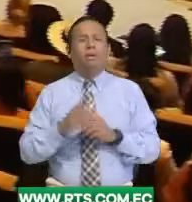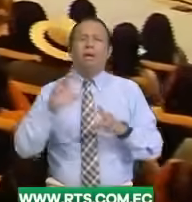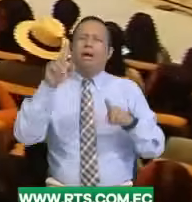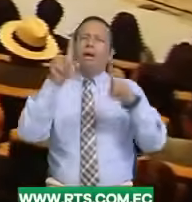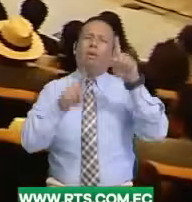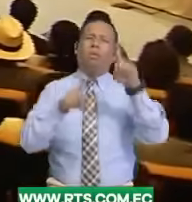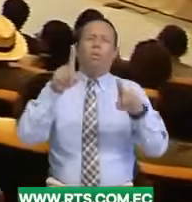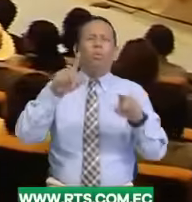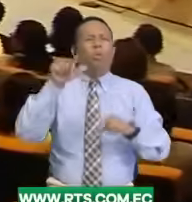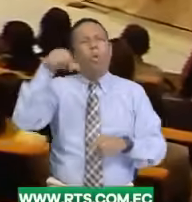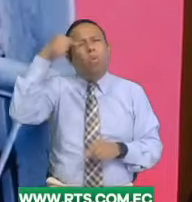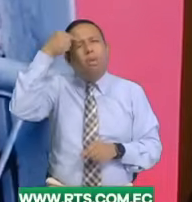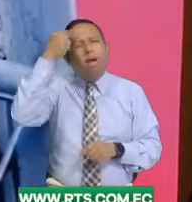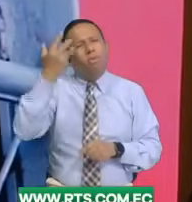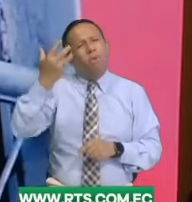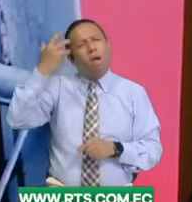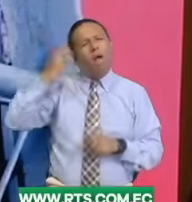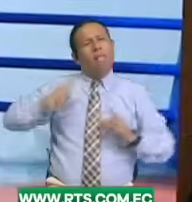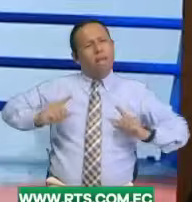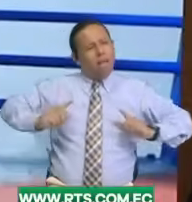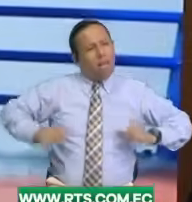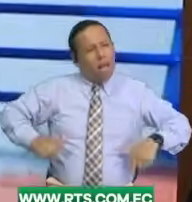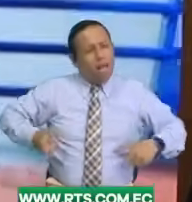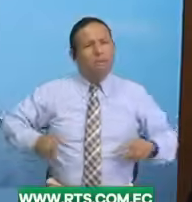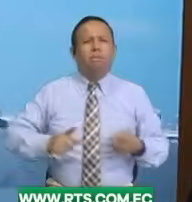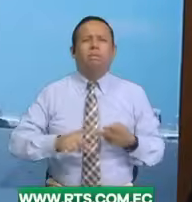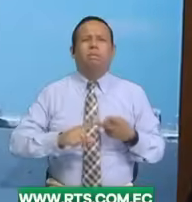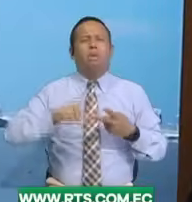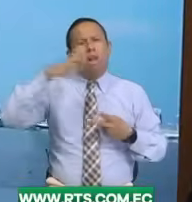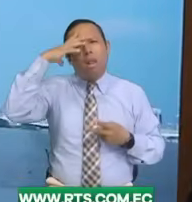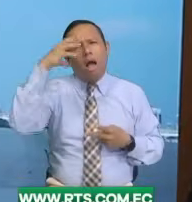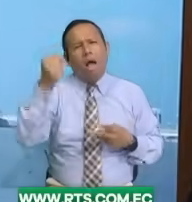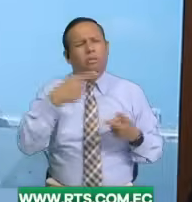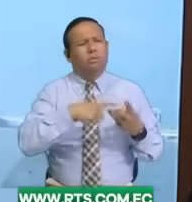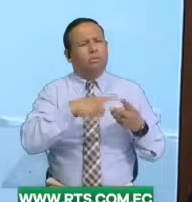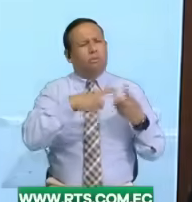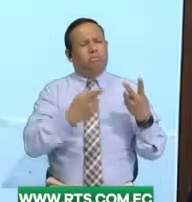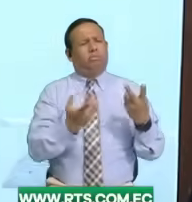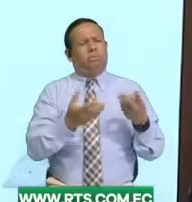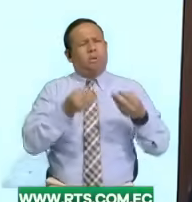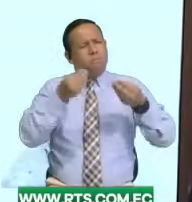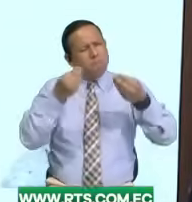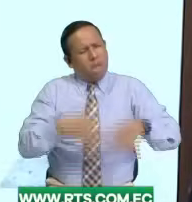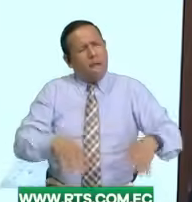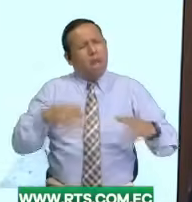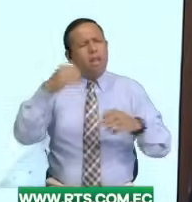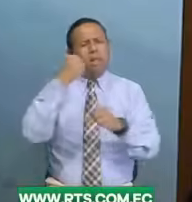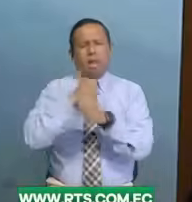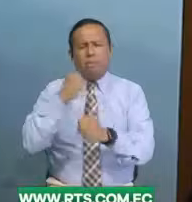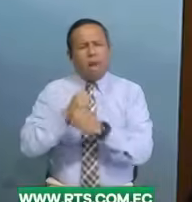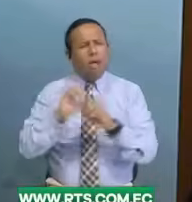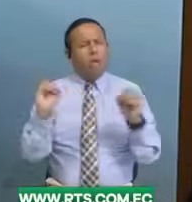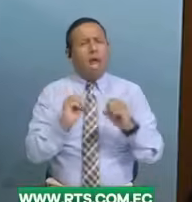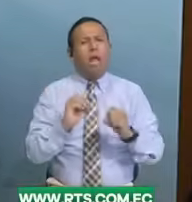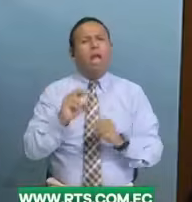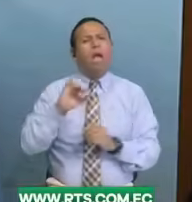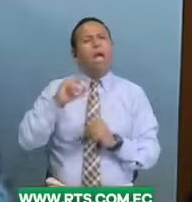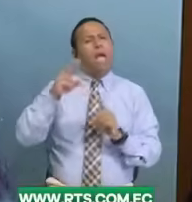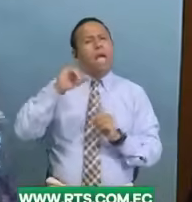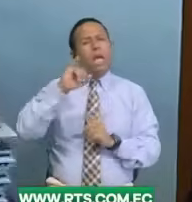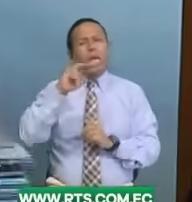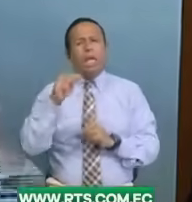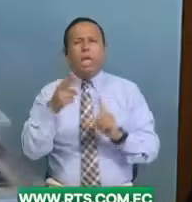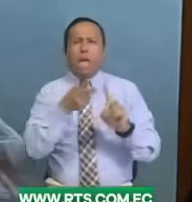Moreno y Lasso por el aumento del desempleo y la inseguridad en Guayaquil, de acuerdo al INEC y un informe